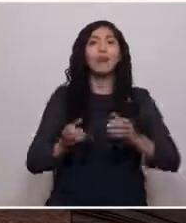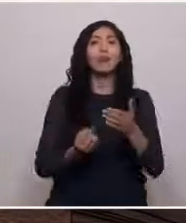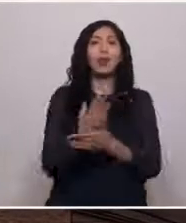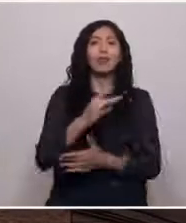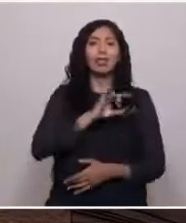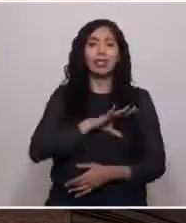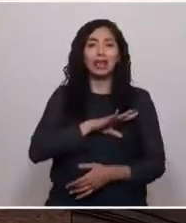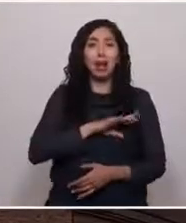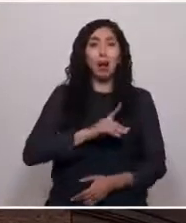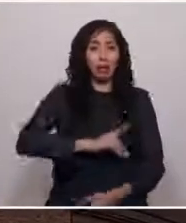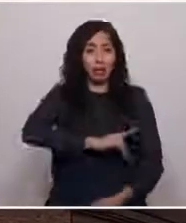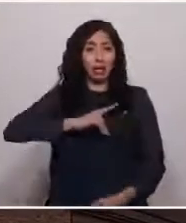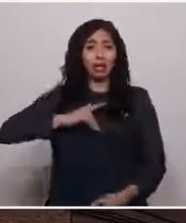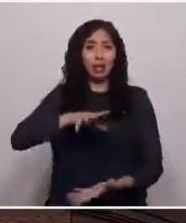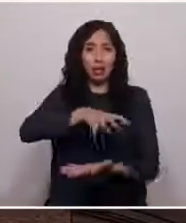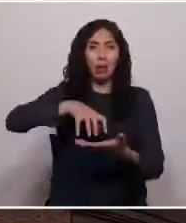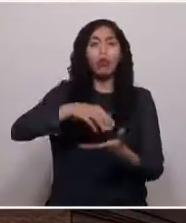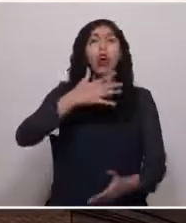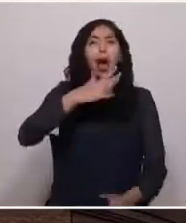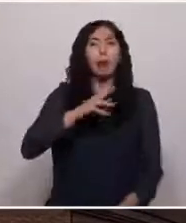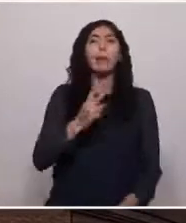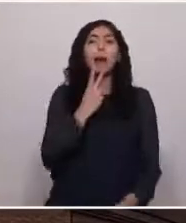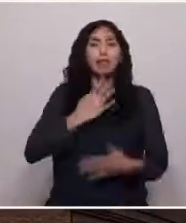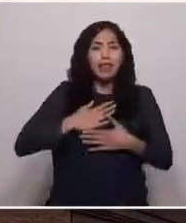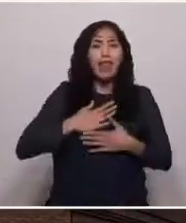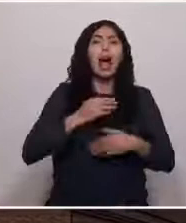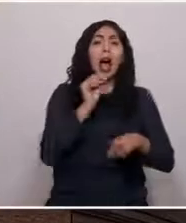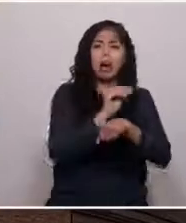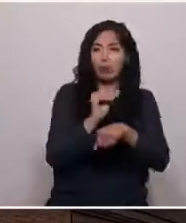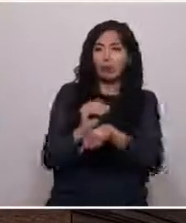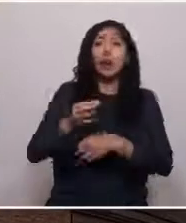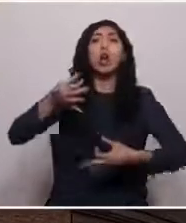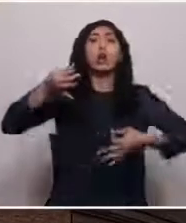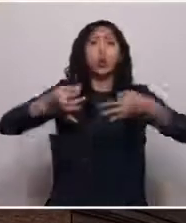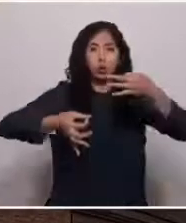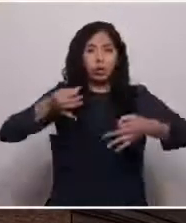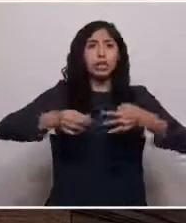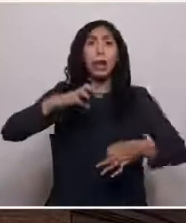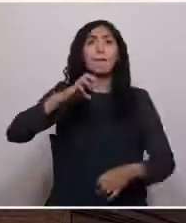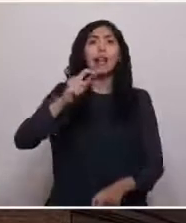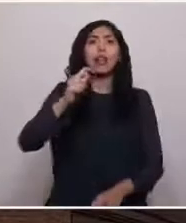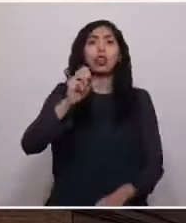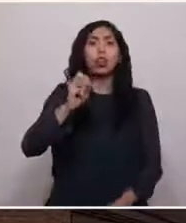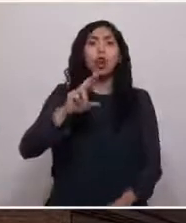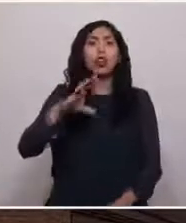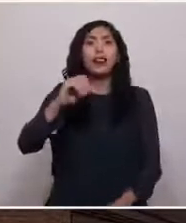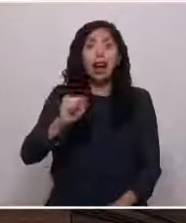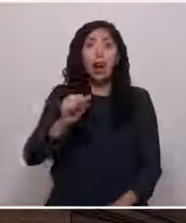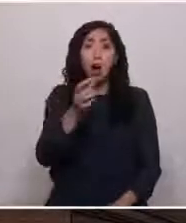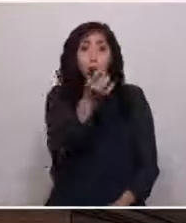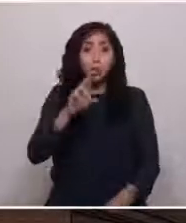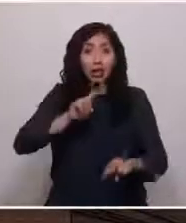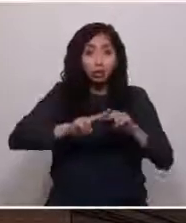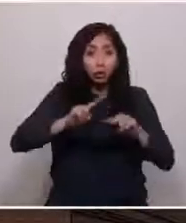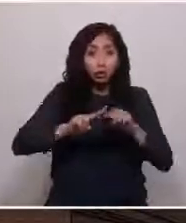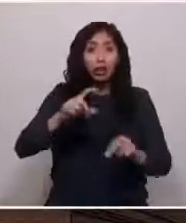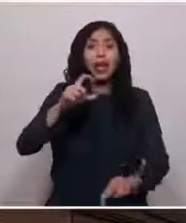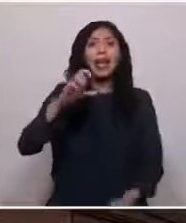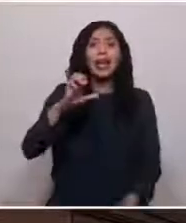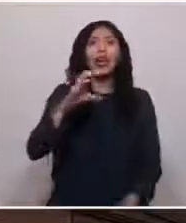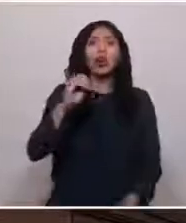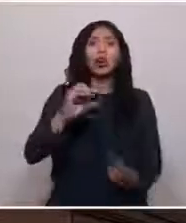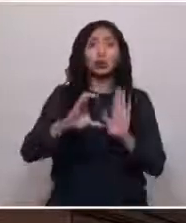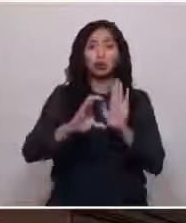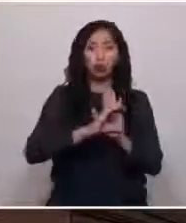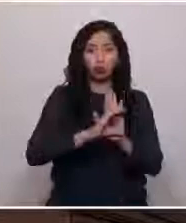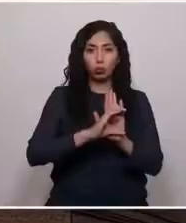de los pueblos agua para vivir y alimentar justo para petorca única solución eco constitución